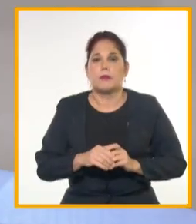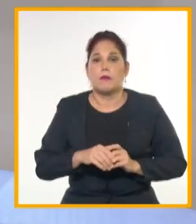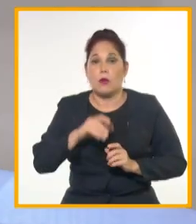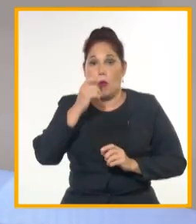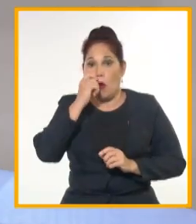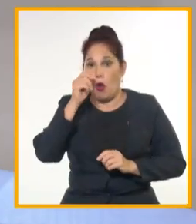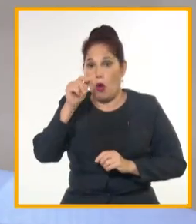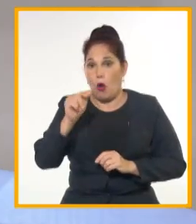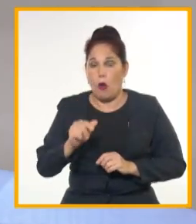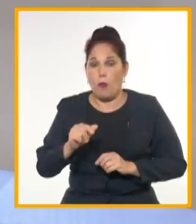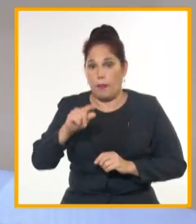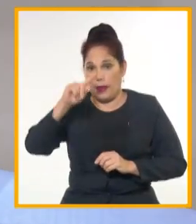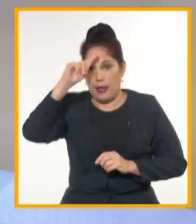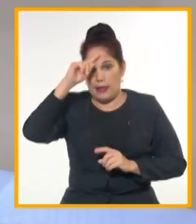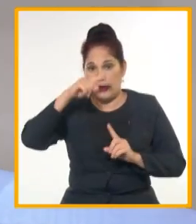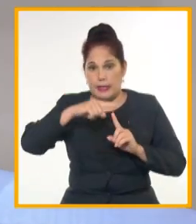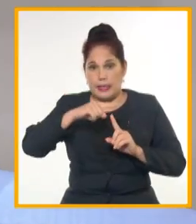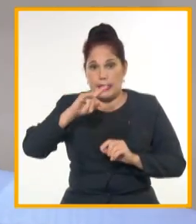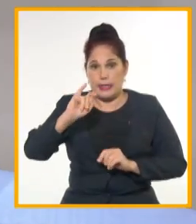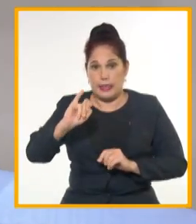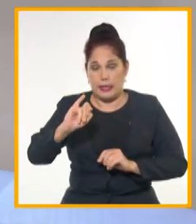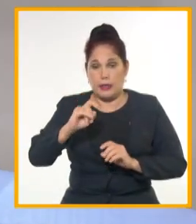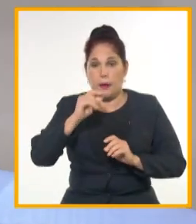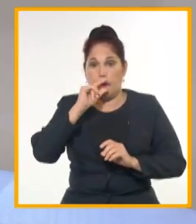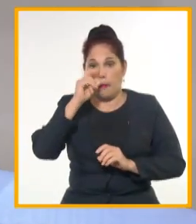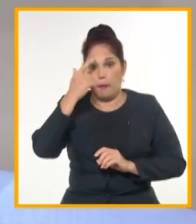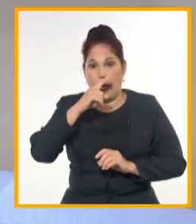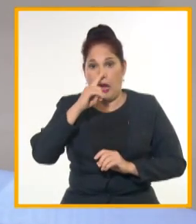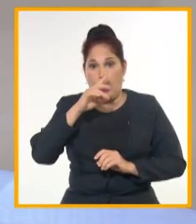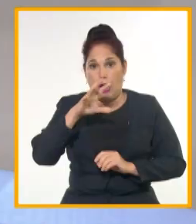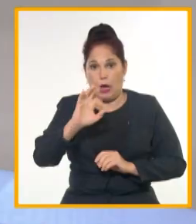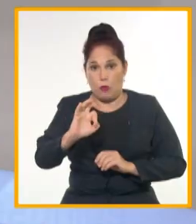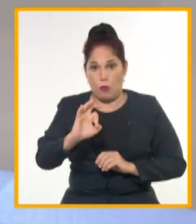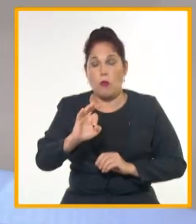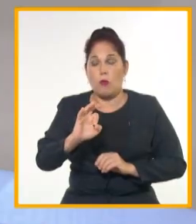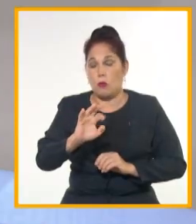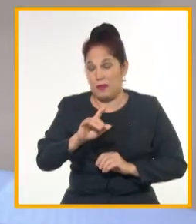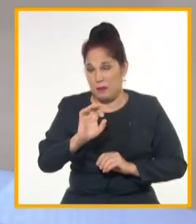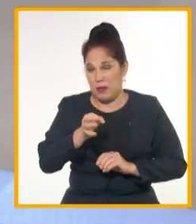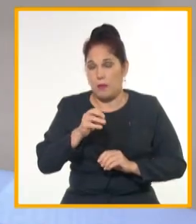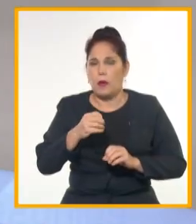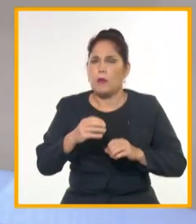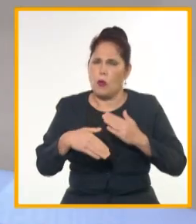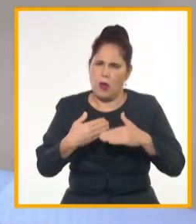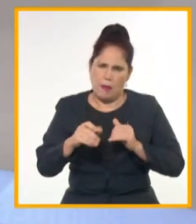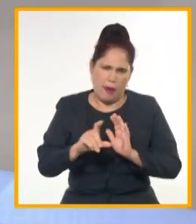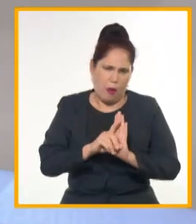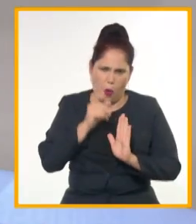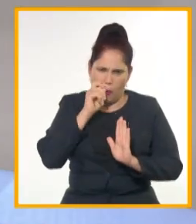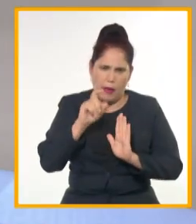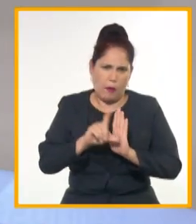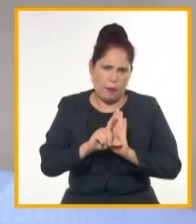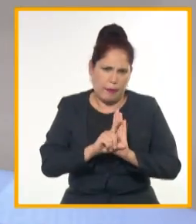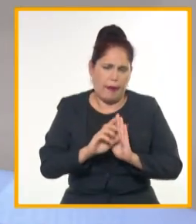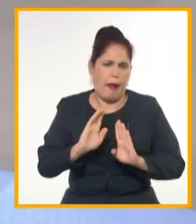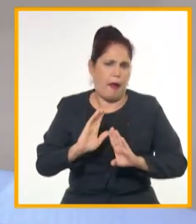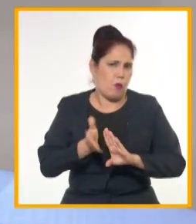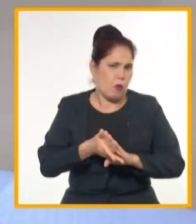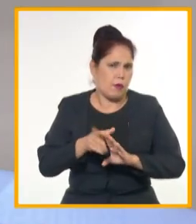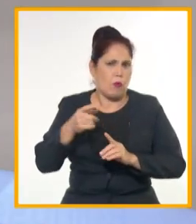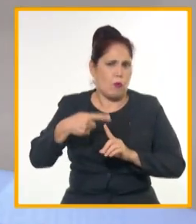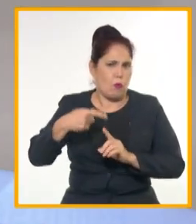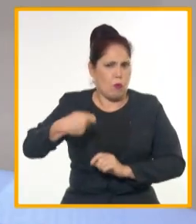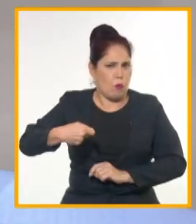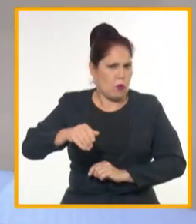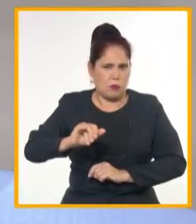que fue el cerebro de Trump en su primera campaña, que tuvo que dejar el gobierno porque tuvo unos problemas legales, fue sancionado en un juicio también,